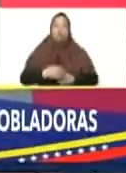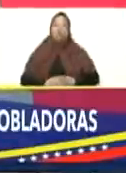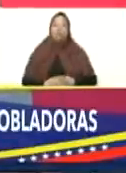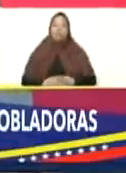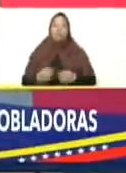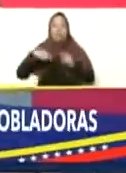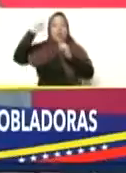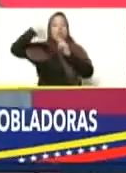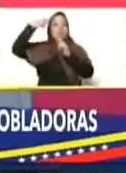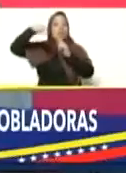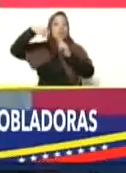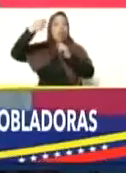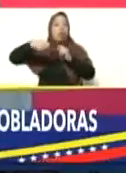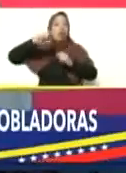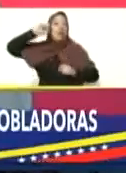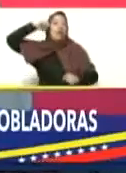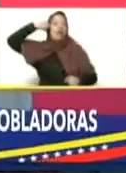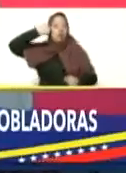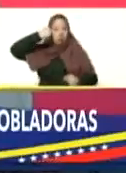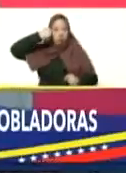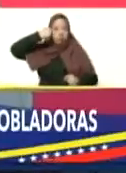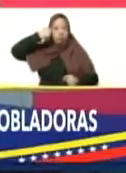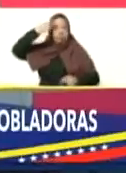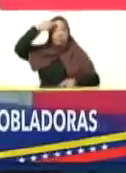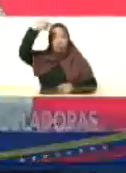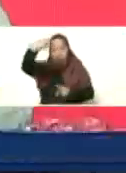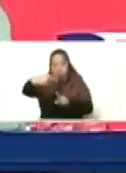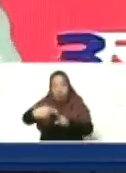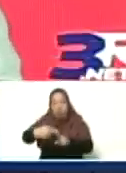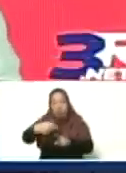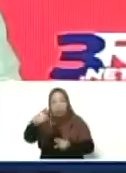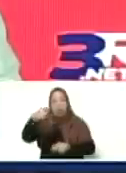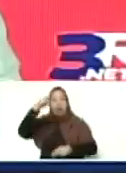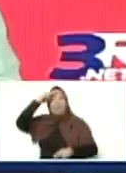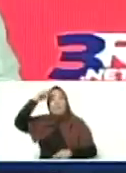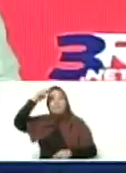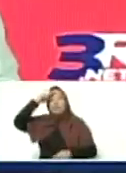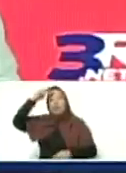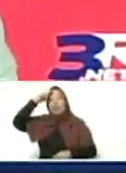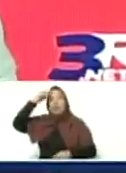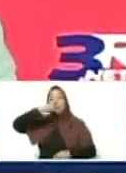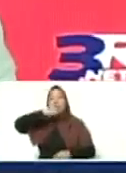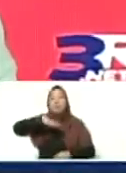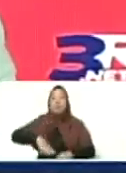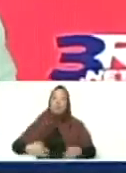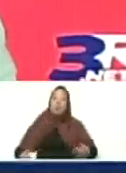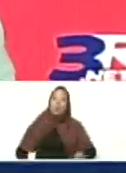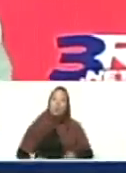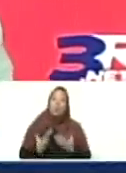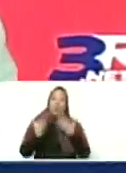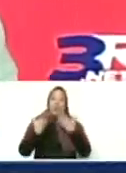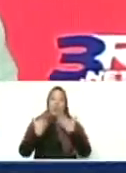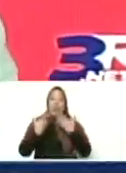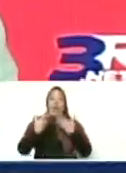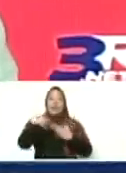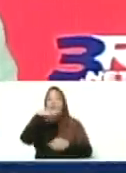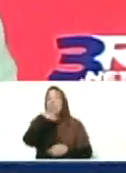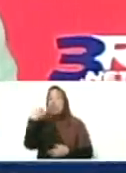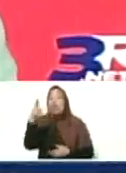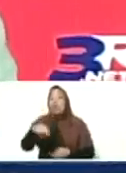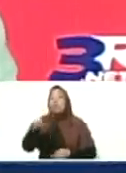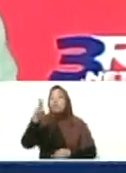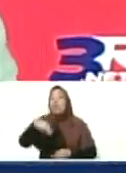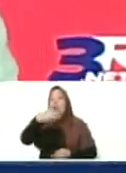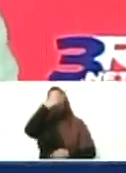ver un vídeo para recordar y homenajear la memoria y el espíritu inmortal de